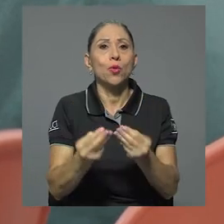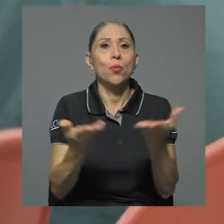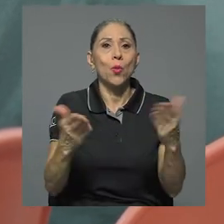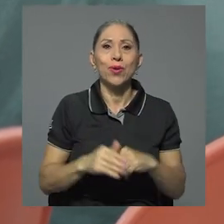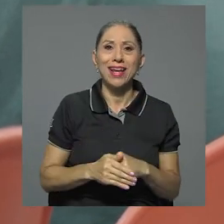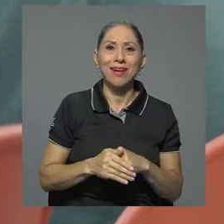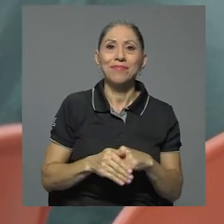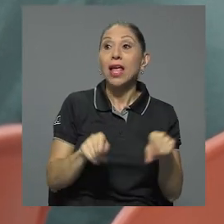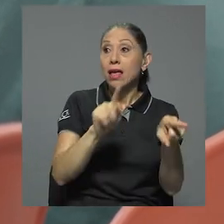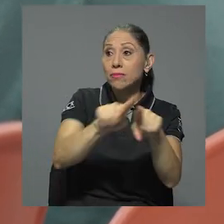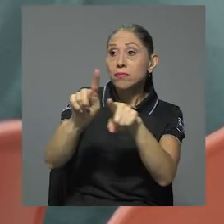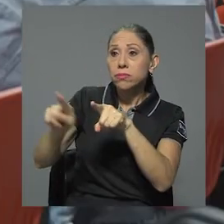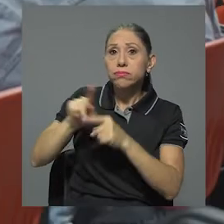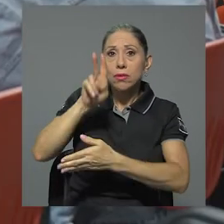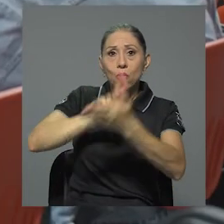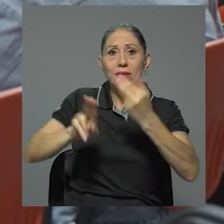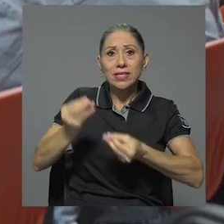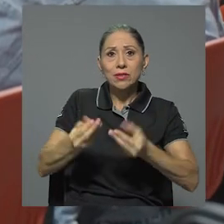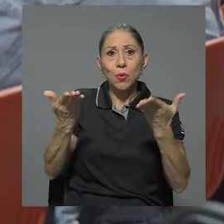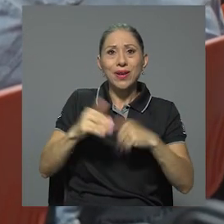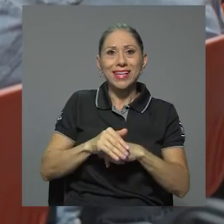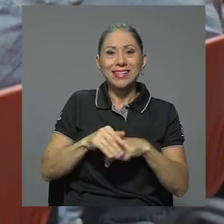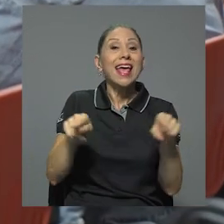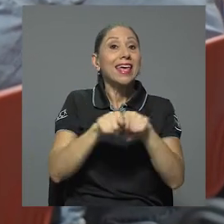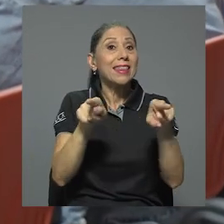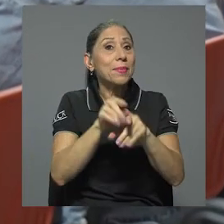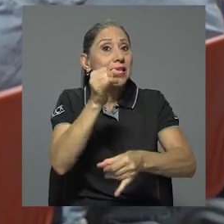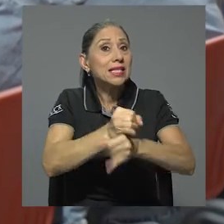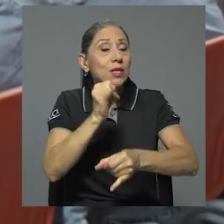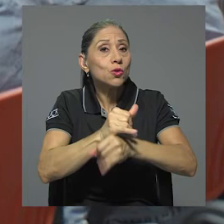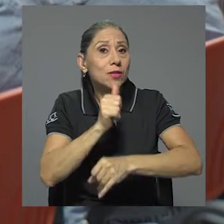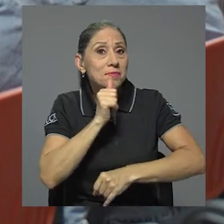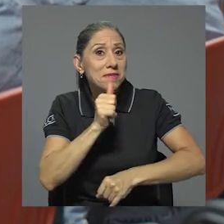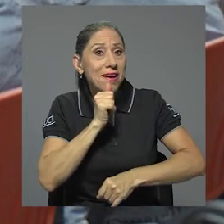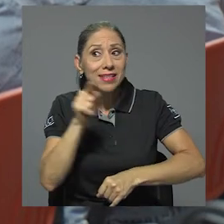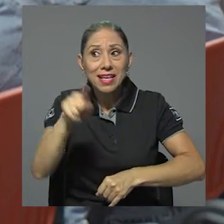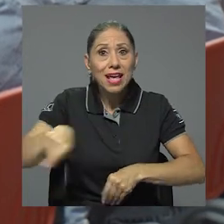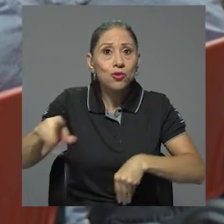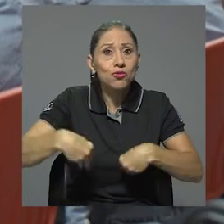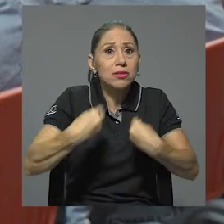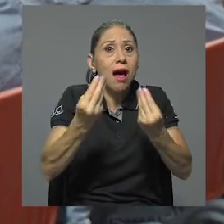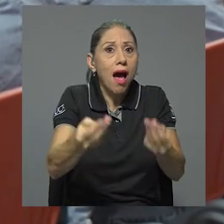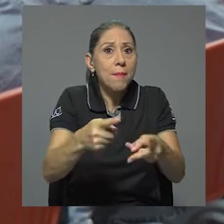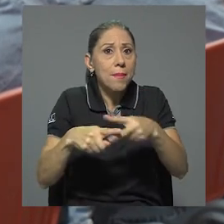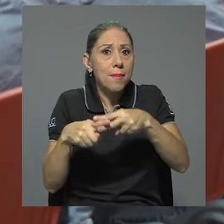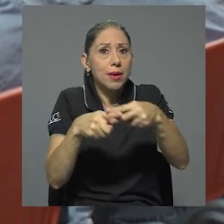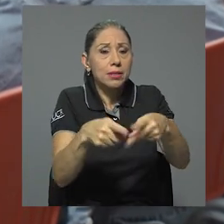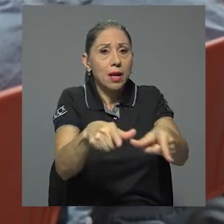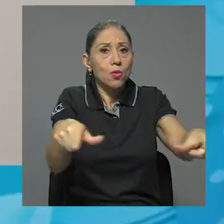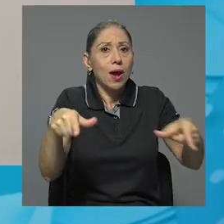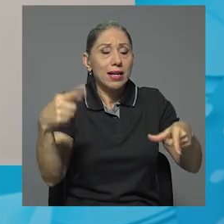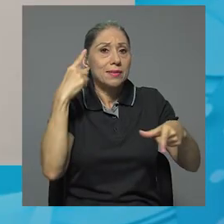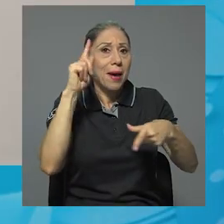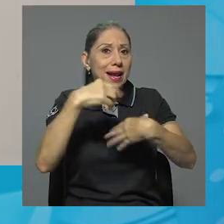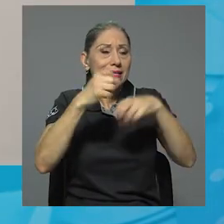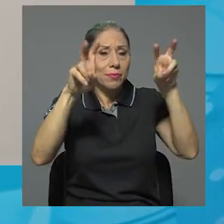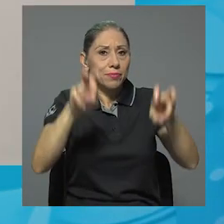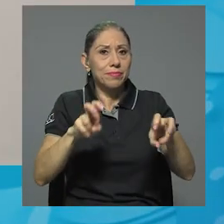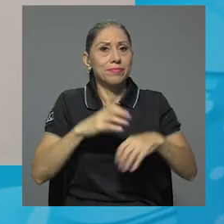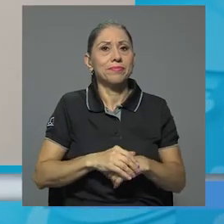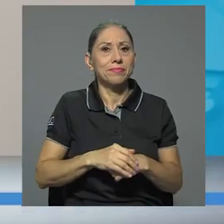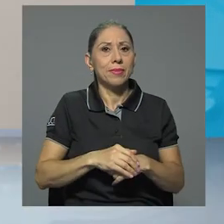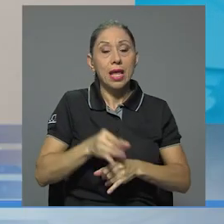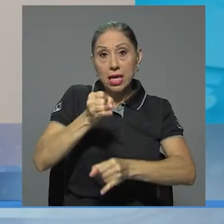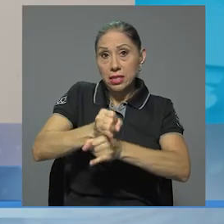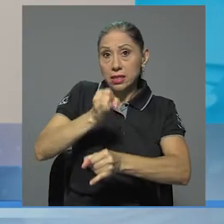las universidades públicas y algunas instituciones privadas en la prestación de espacios para realizar la prueba. El Instituto de